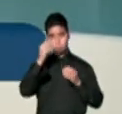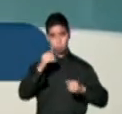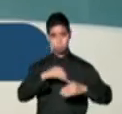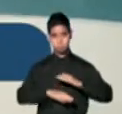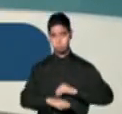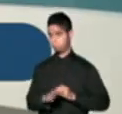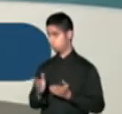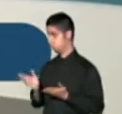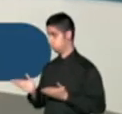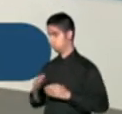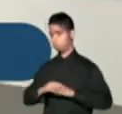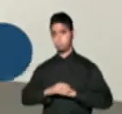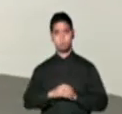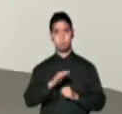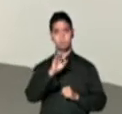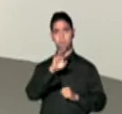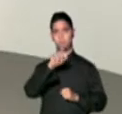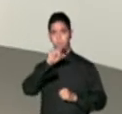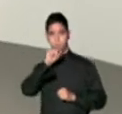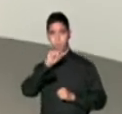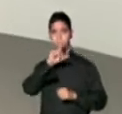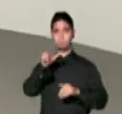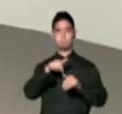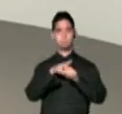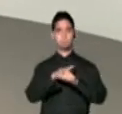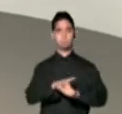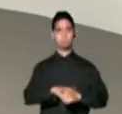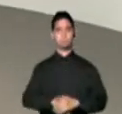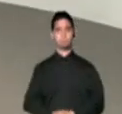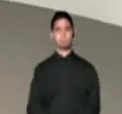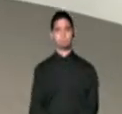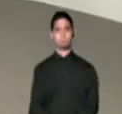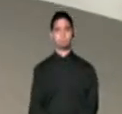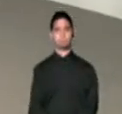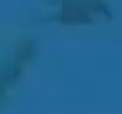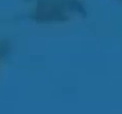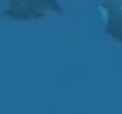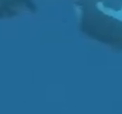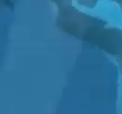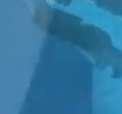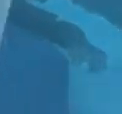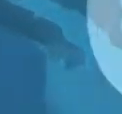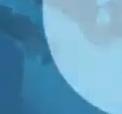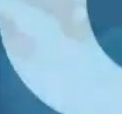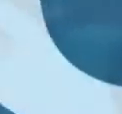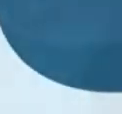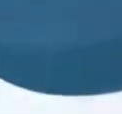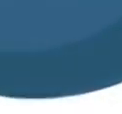www.ipr.pr y síganos en nuestras redes en Facebook y Twitter.